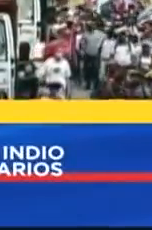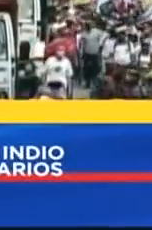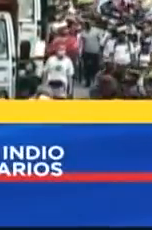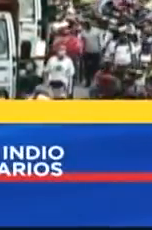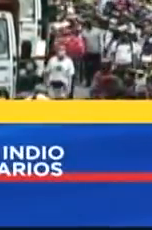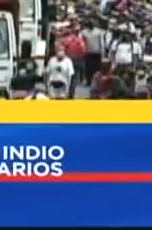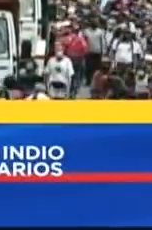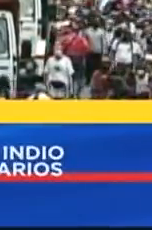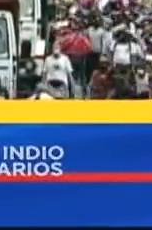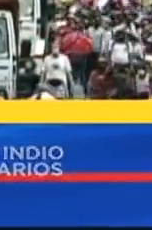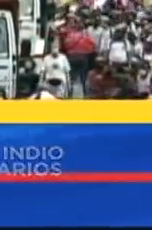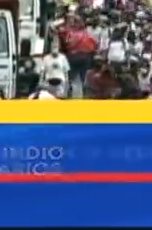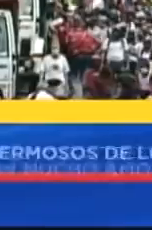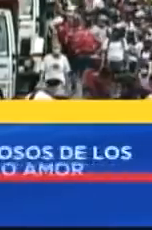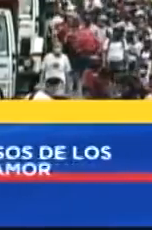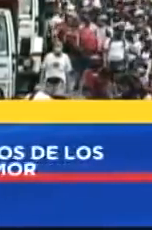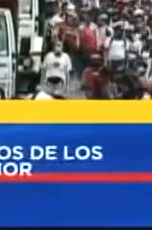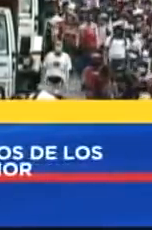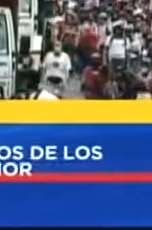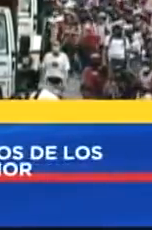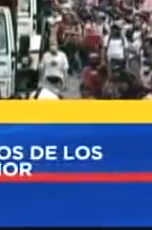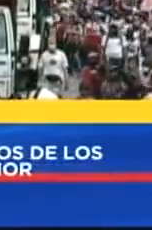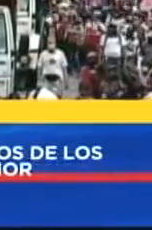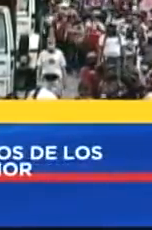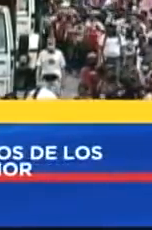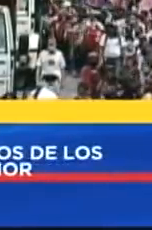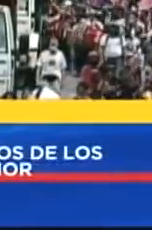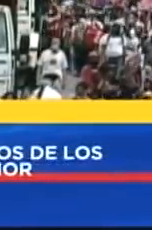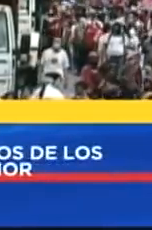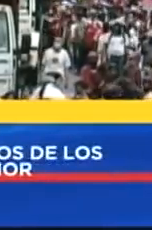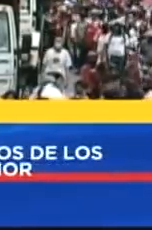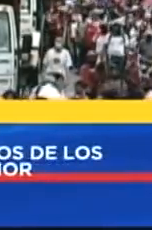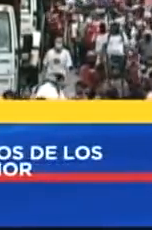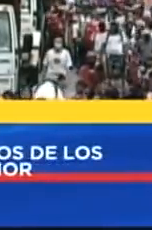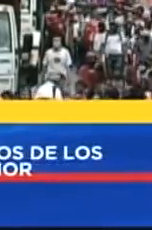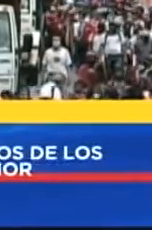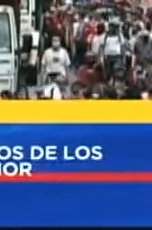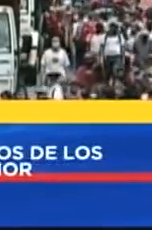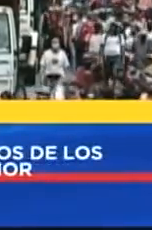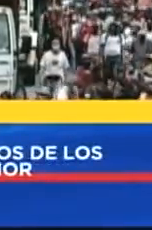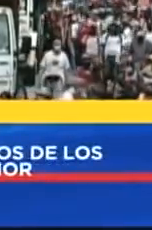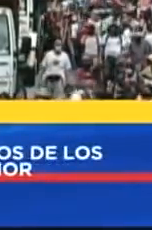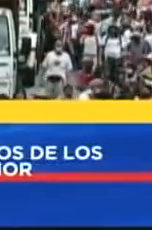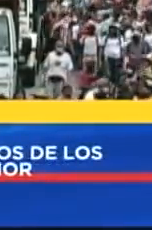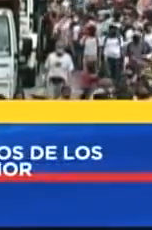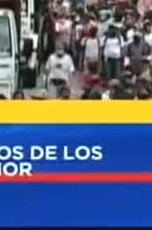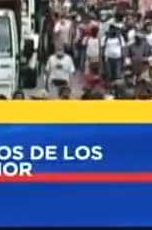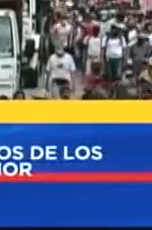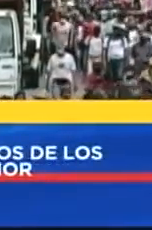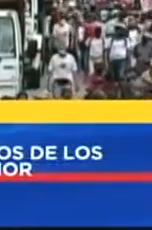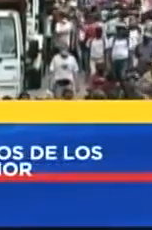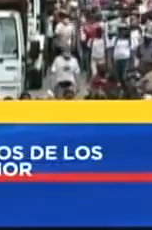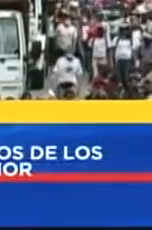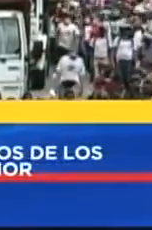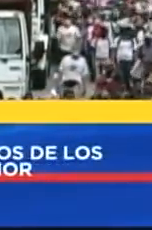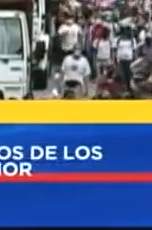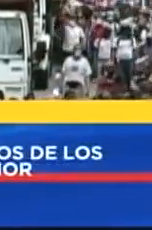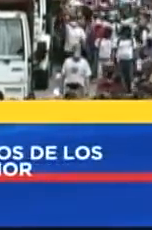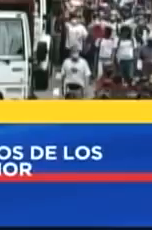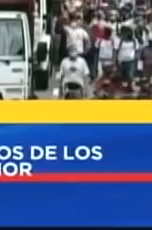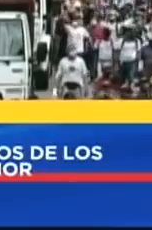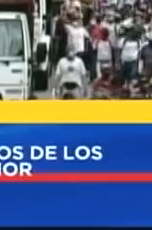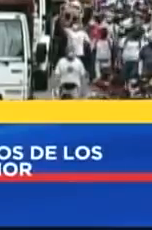originario, indígena de Venezuela, la patria india, se ha lanzado a las calles de Caracas a